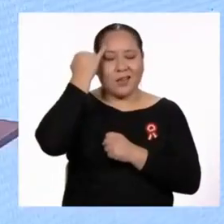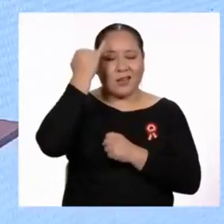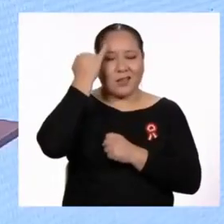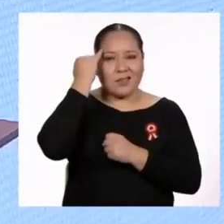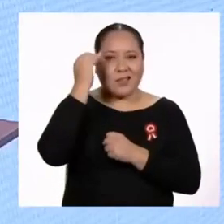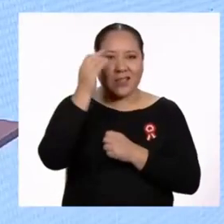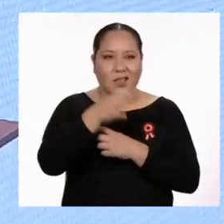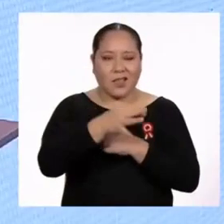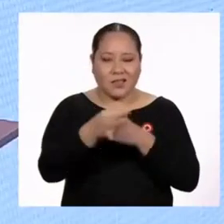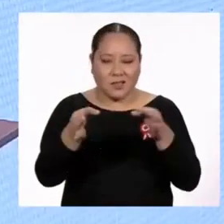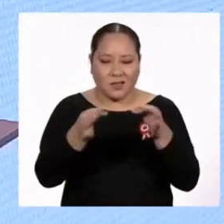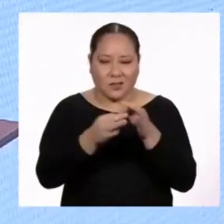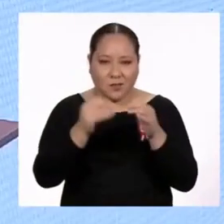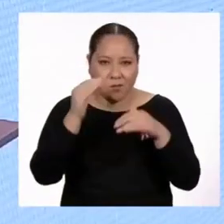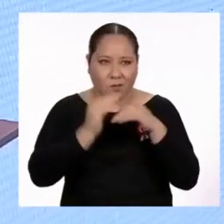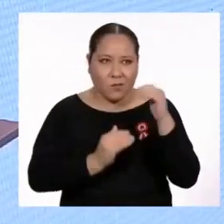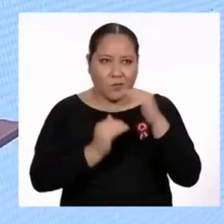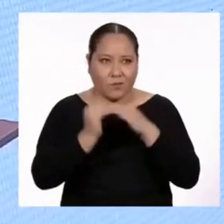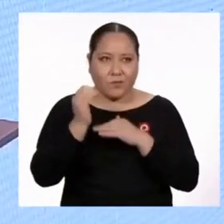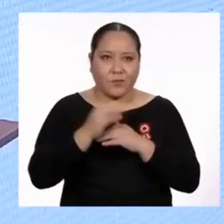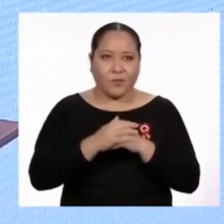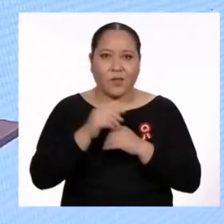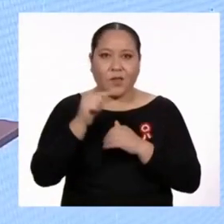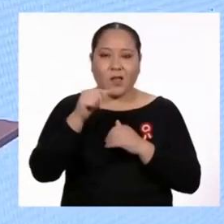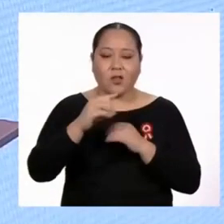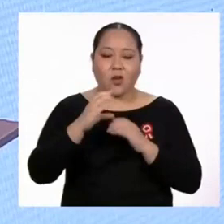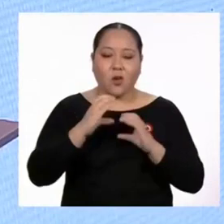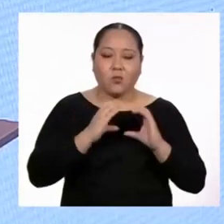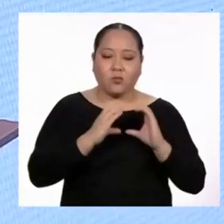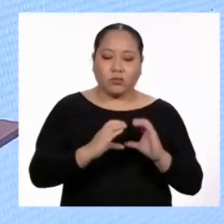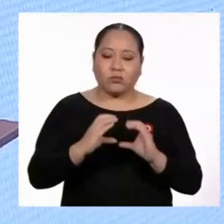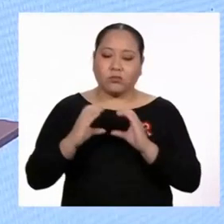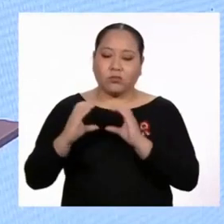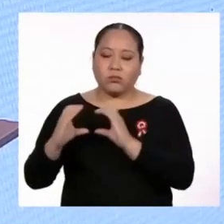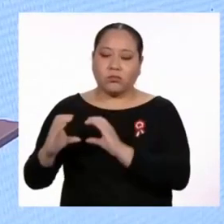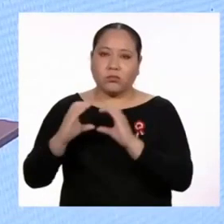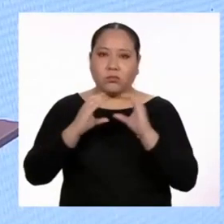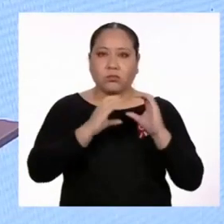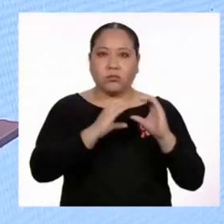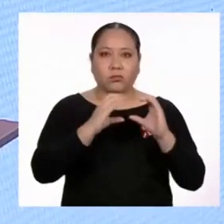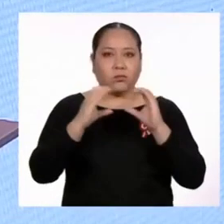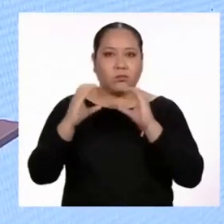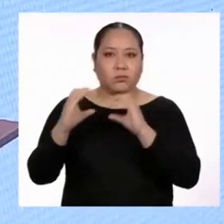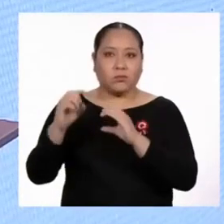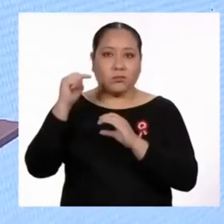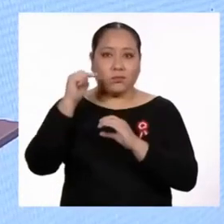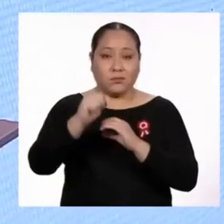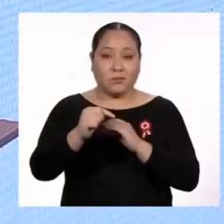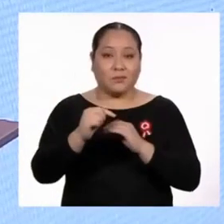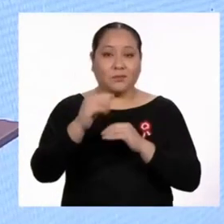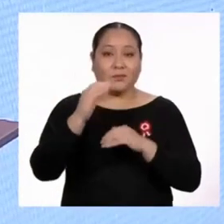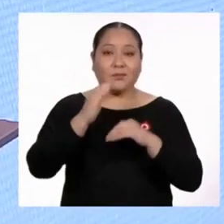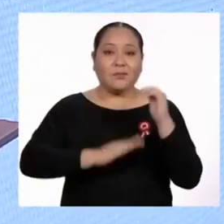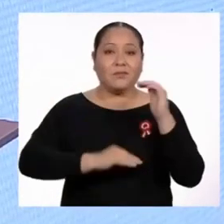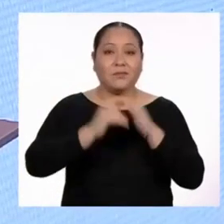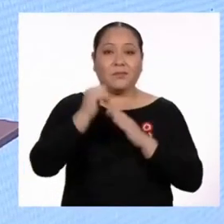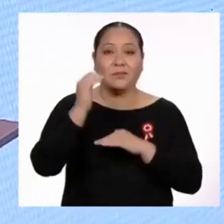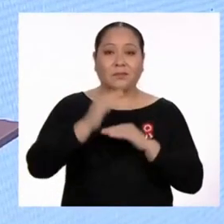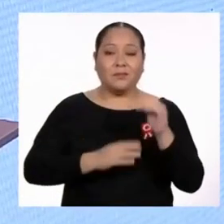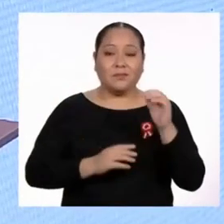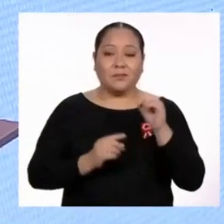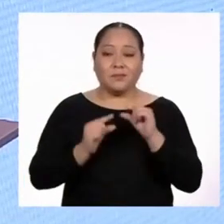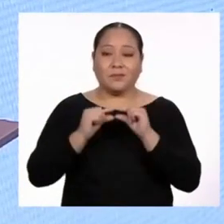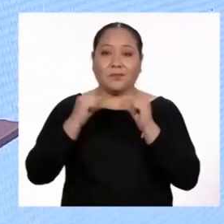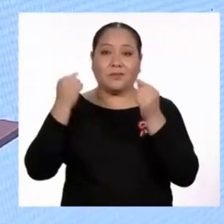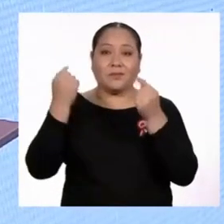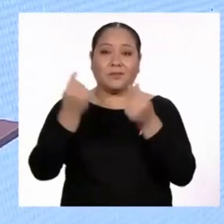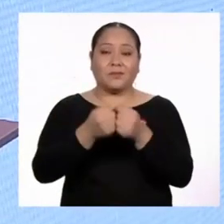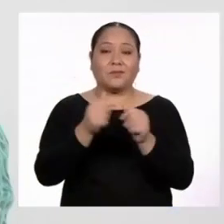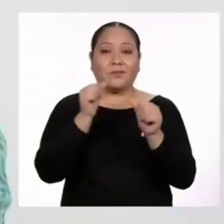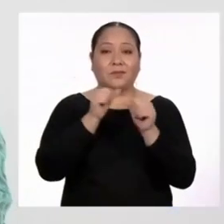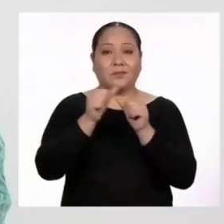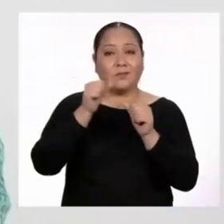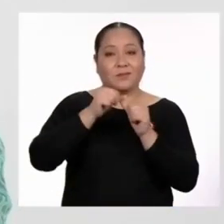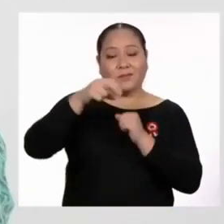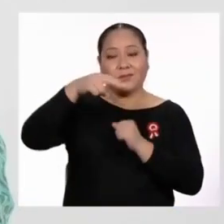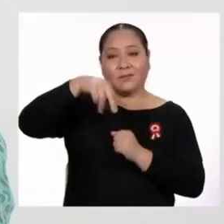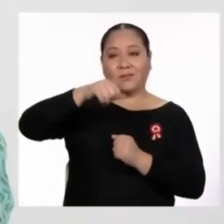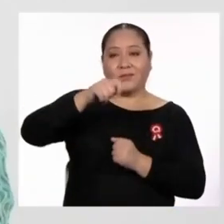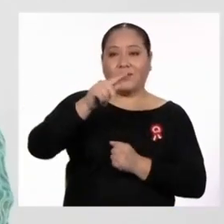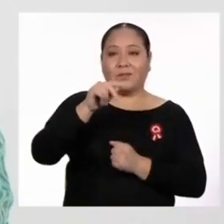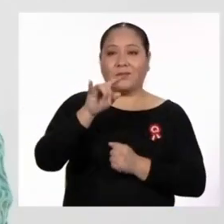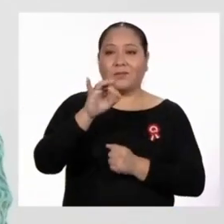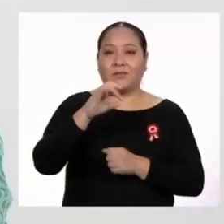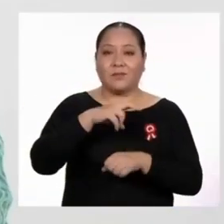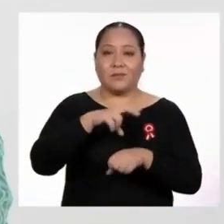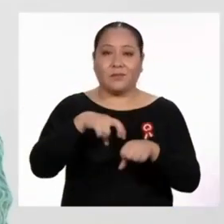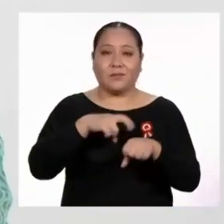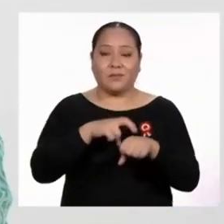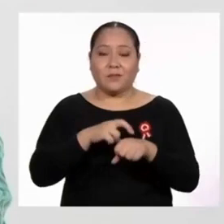construcción, son los ladrillos con los que se construye el conjunto de números naturales. En virtud